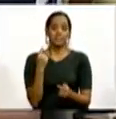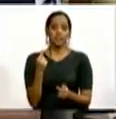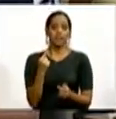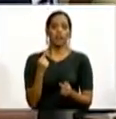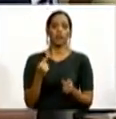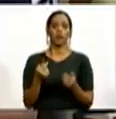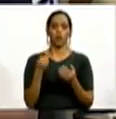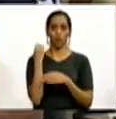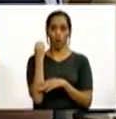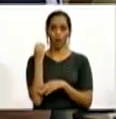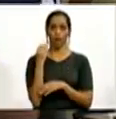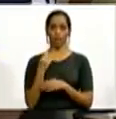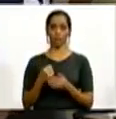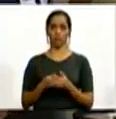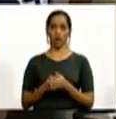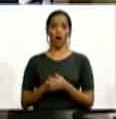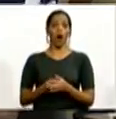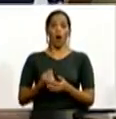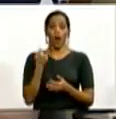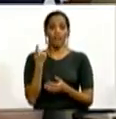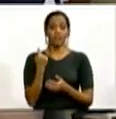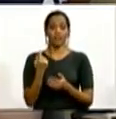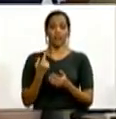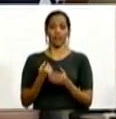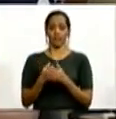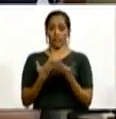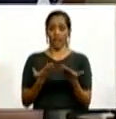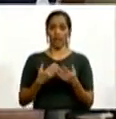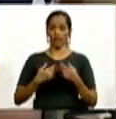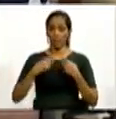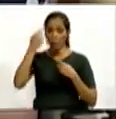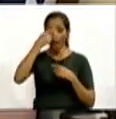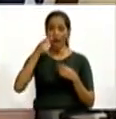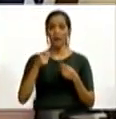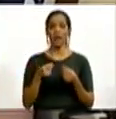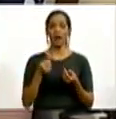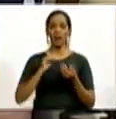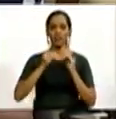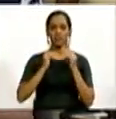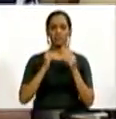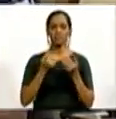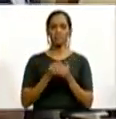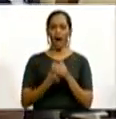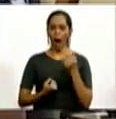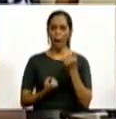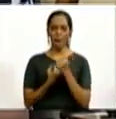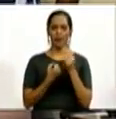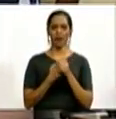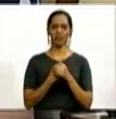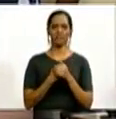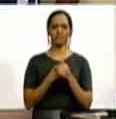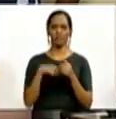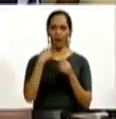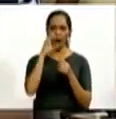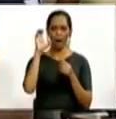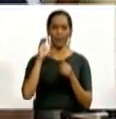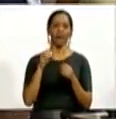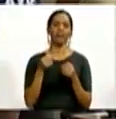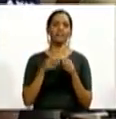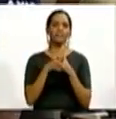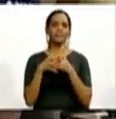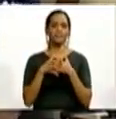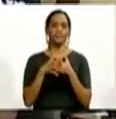Congreso, o ni siquiera están dadas las condiciones a nivel de pueblo para moralmente apoyar una agresión militar contra otro país en Estados Unidos. Es